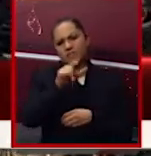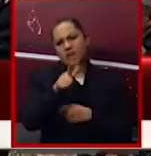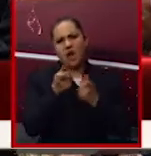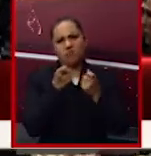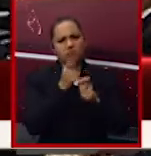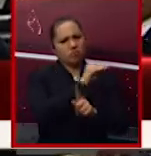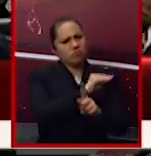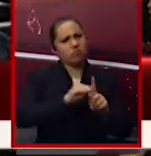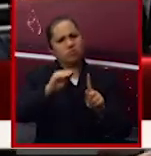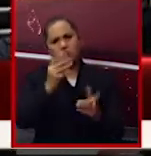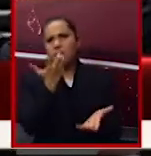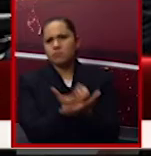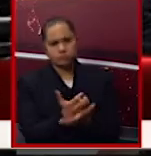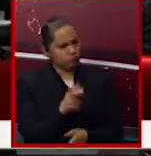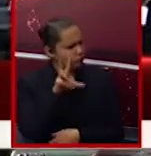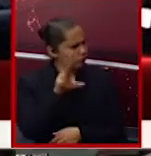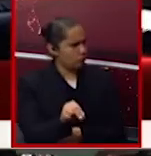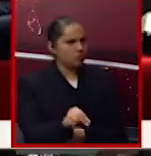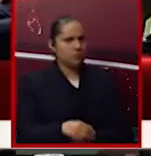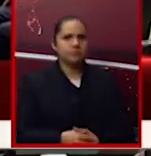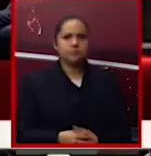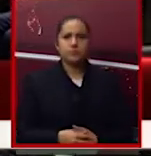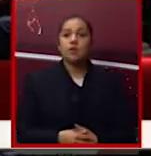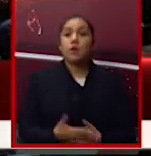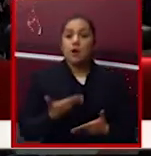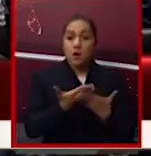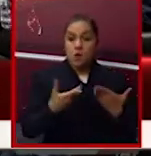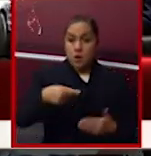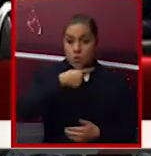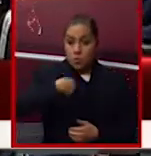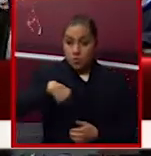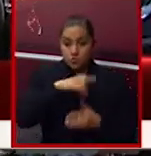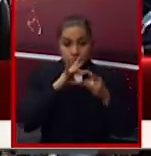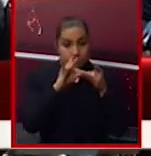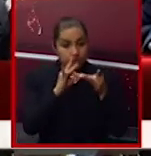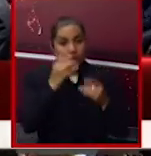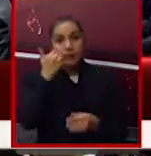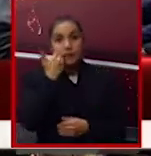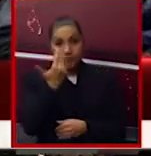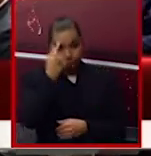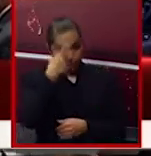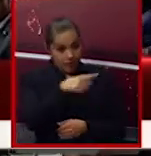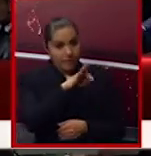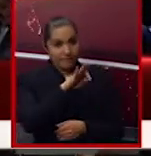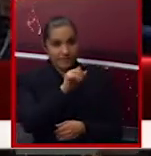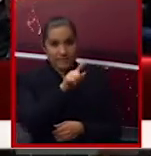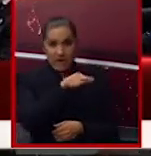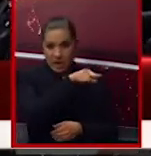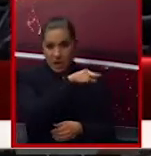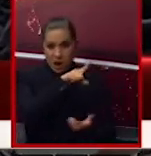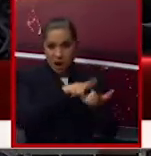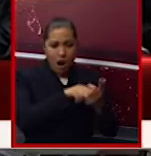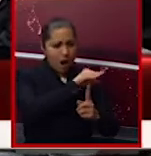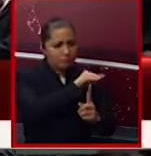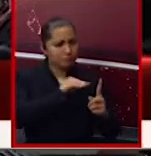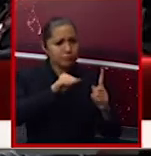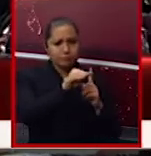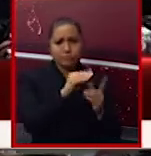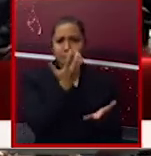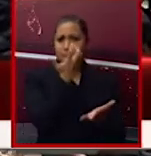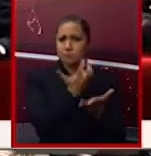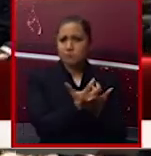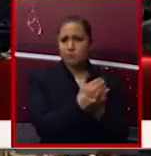bajo ninguna circunstancia que México tenga un fiscal a modo, un fiscal carnal que sea